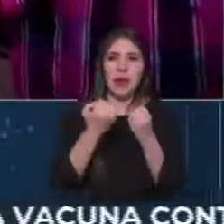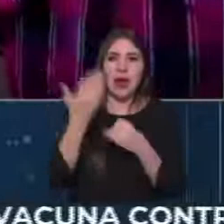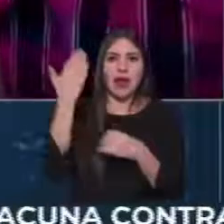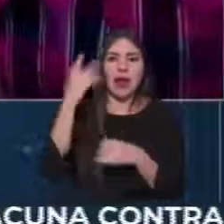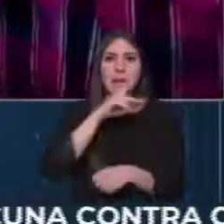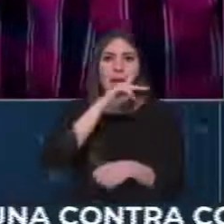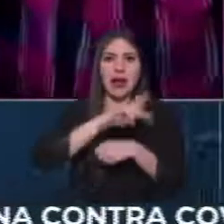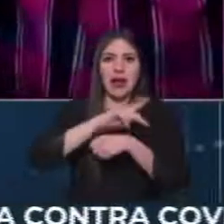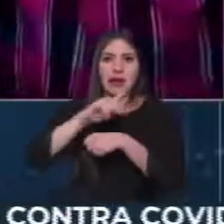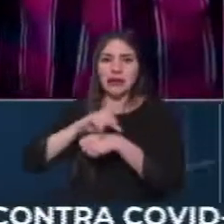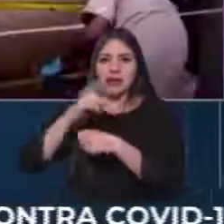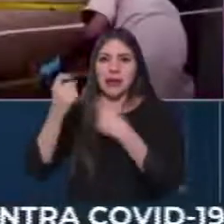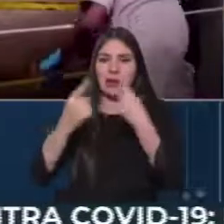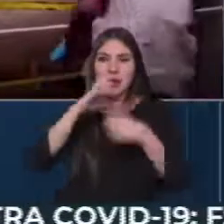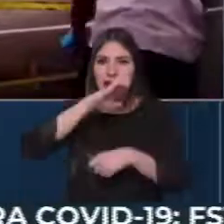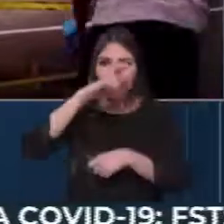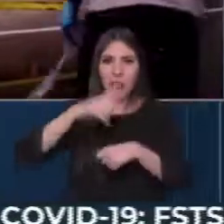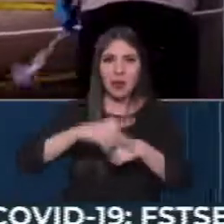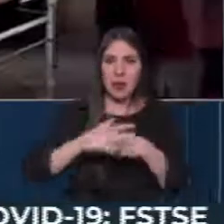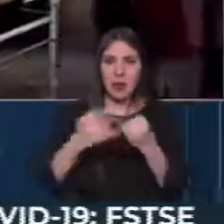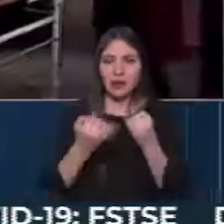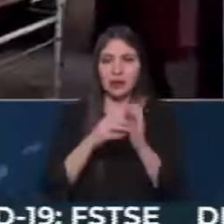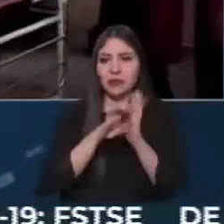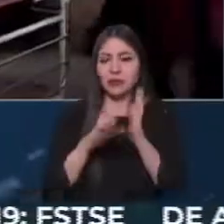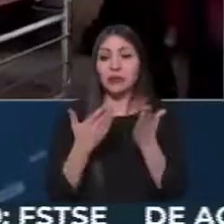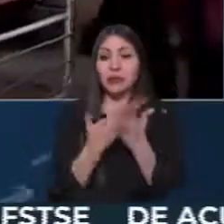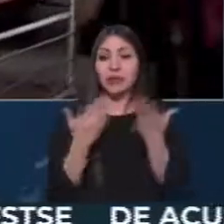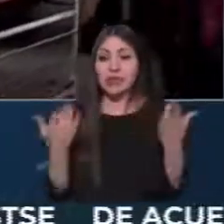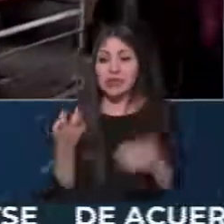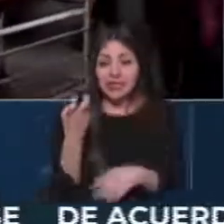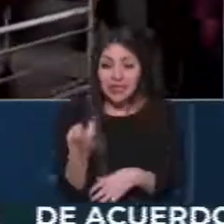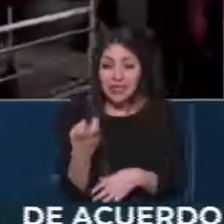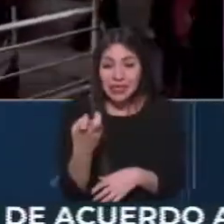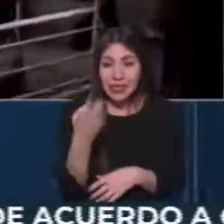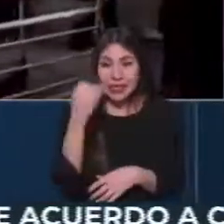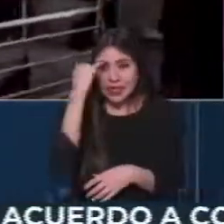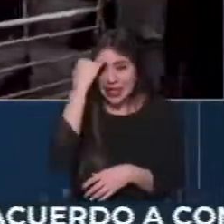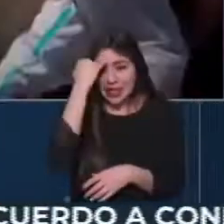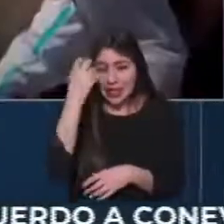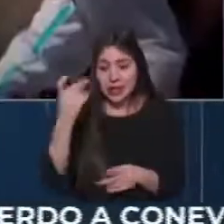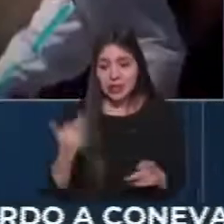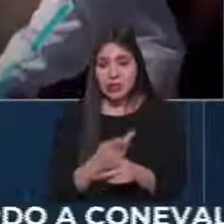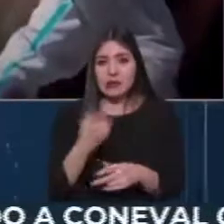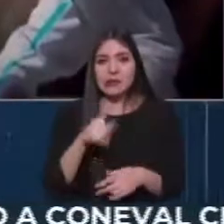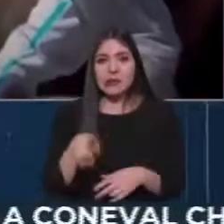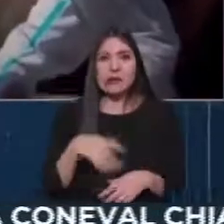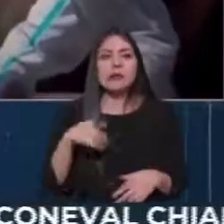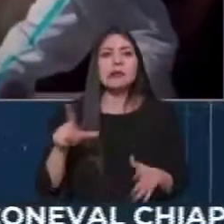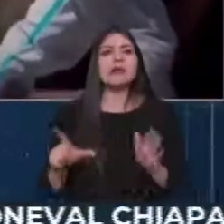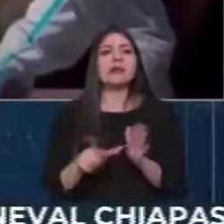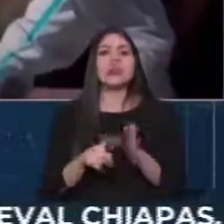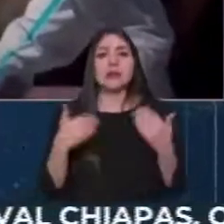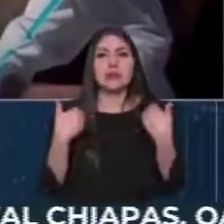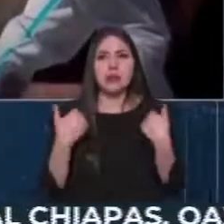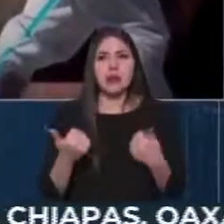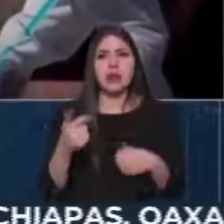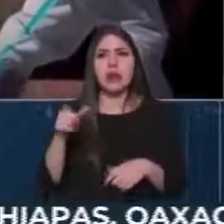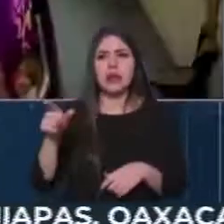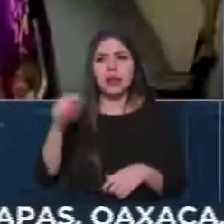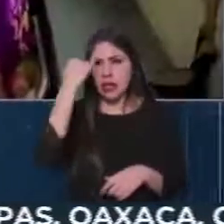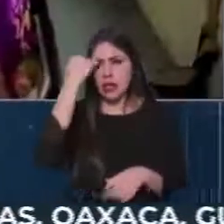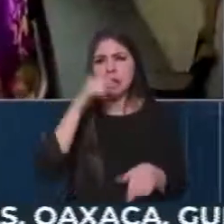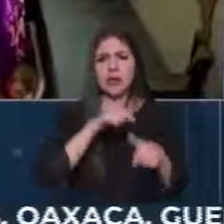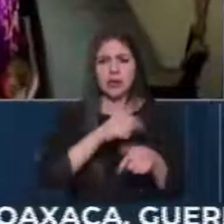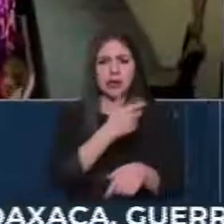lo que está pasando, pues sí es un llamado de atención, porque si bien India continúa con su campaña de vacunación, tuvo en